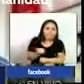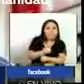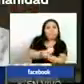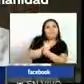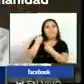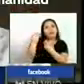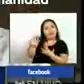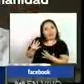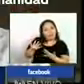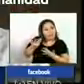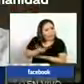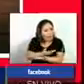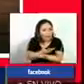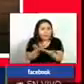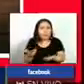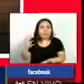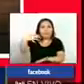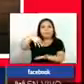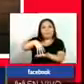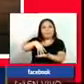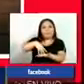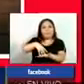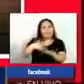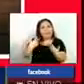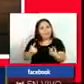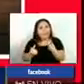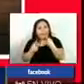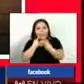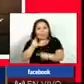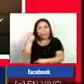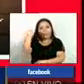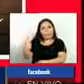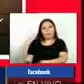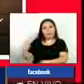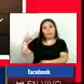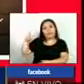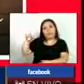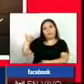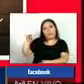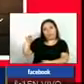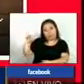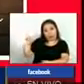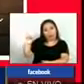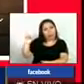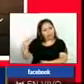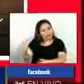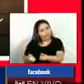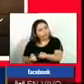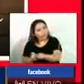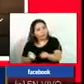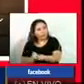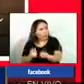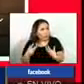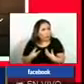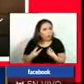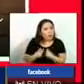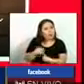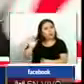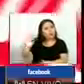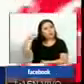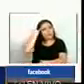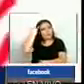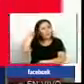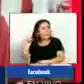esperanza en toda la humanidad conversamos con Dino Safie un activista social que nos contará un poco más sobre su